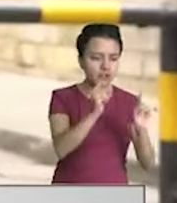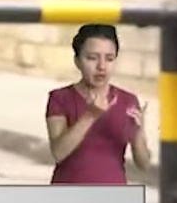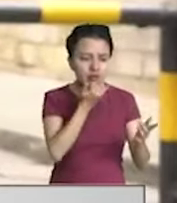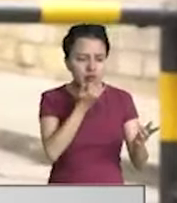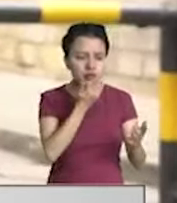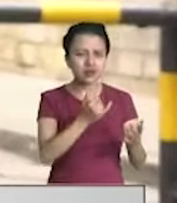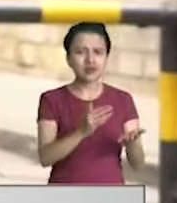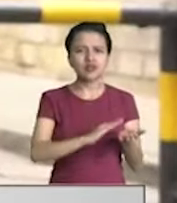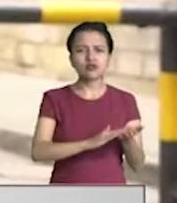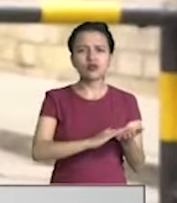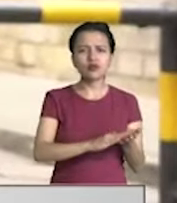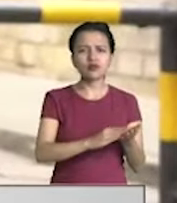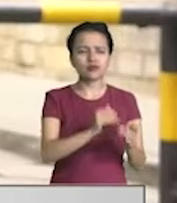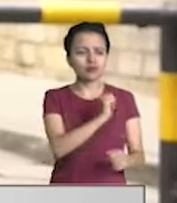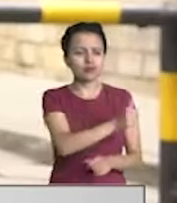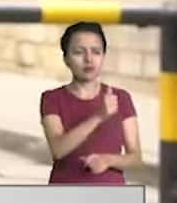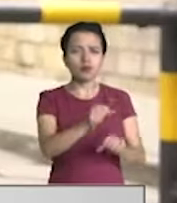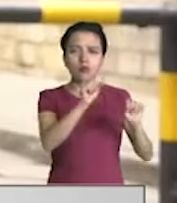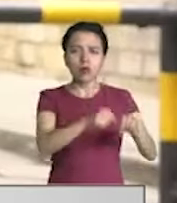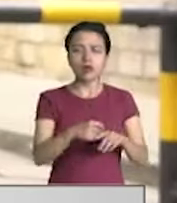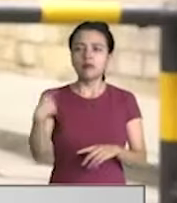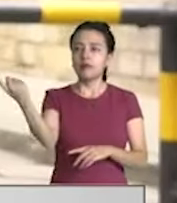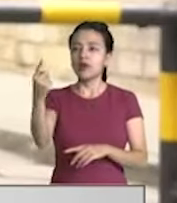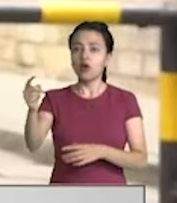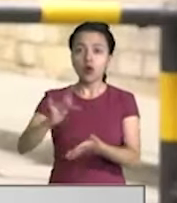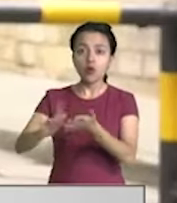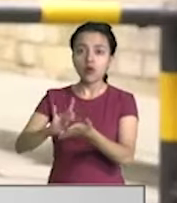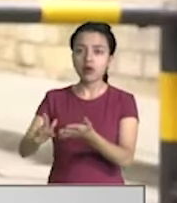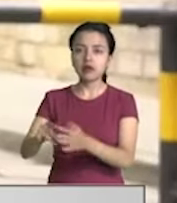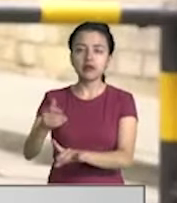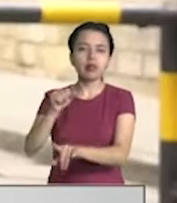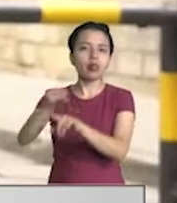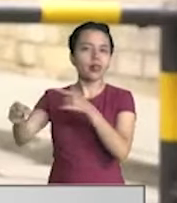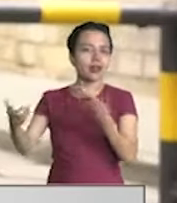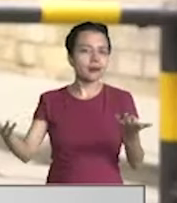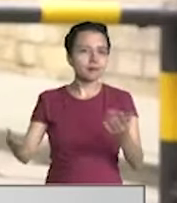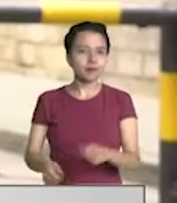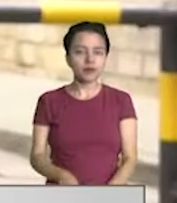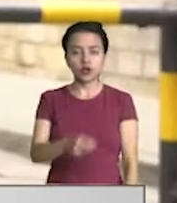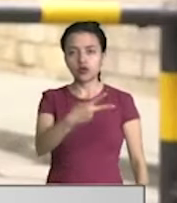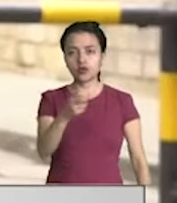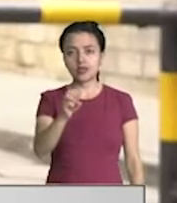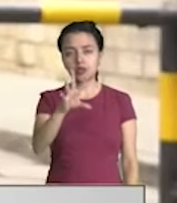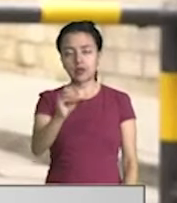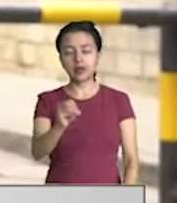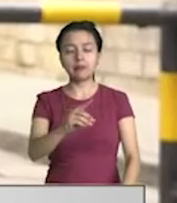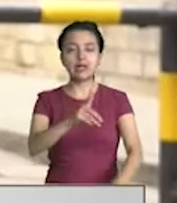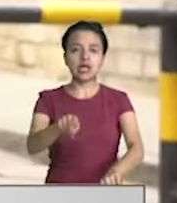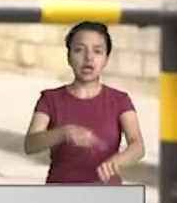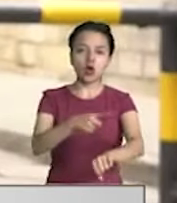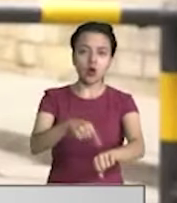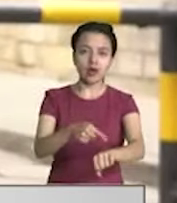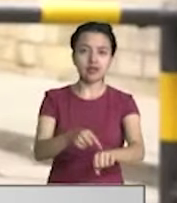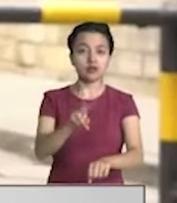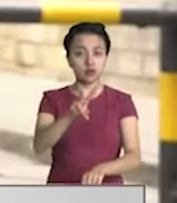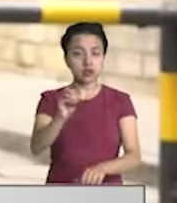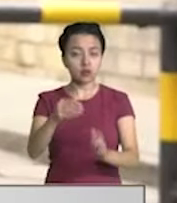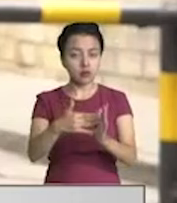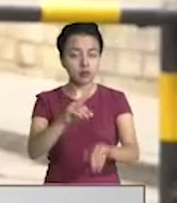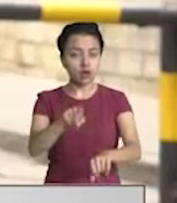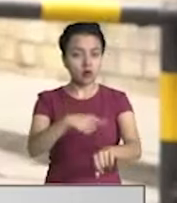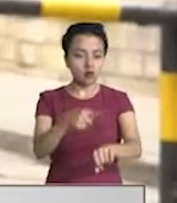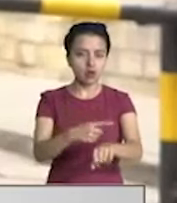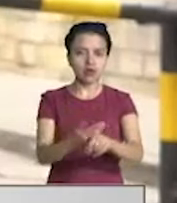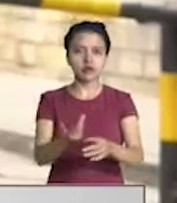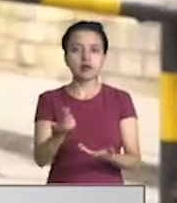problemas que deberían resolver los propios ciudadanos en 1.250.000 horas que están ocupados los uniformados en esas labores que no